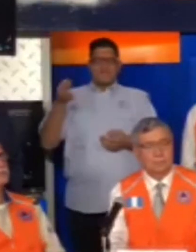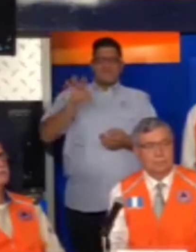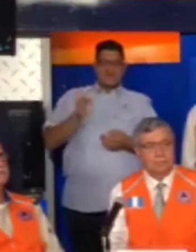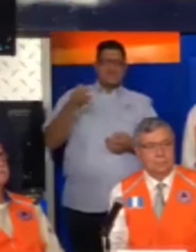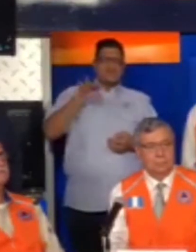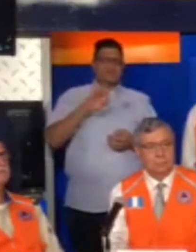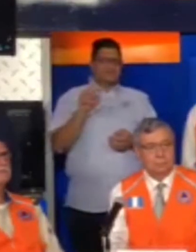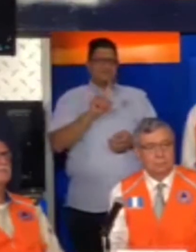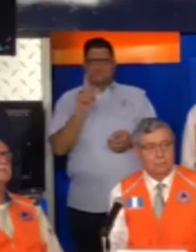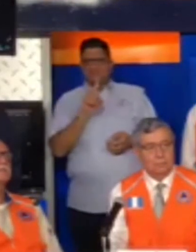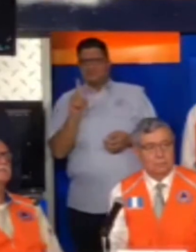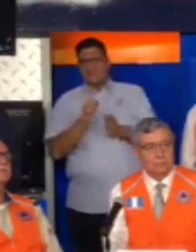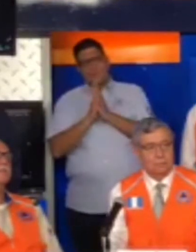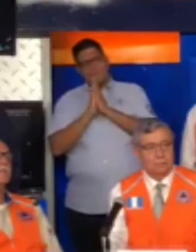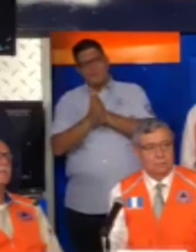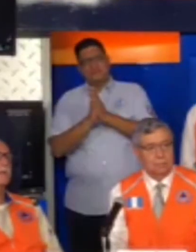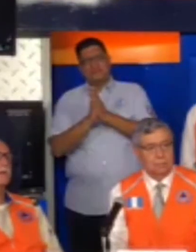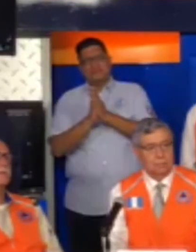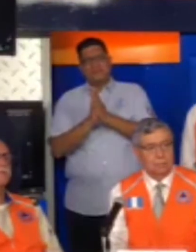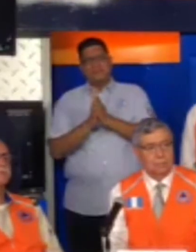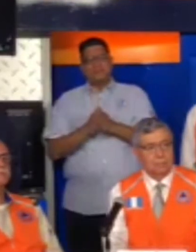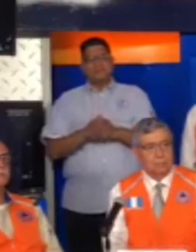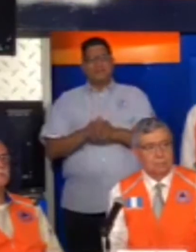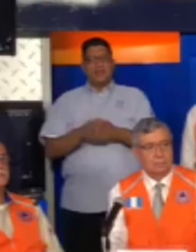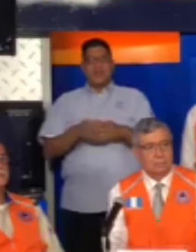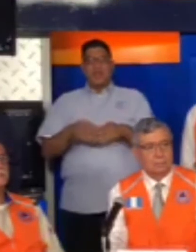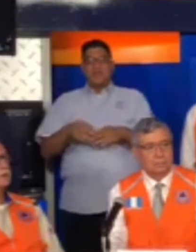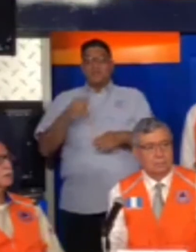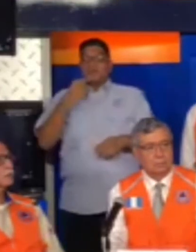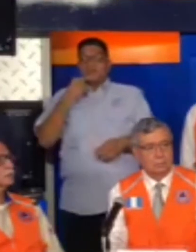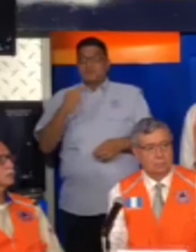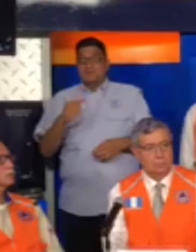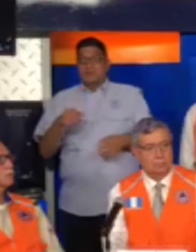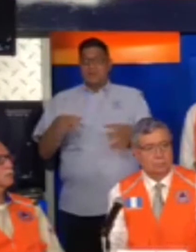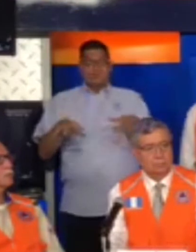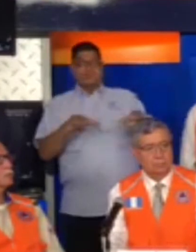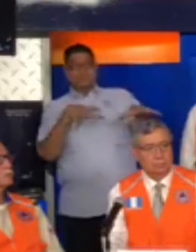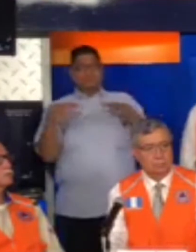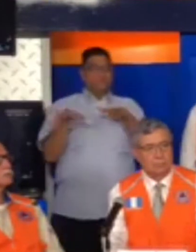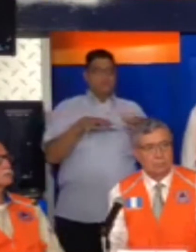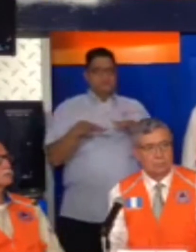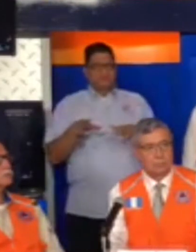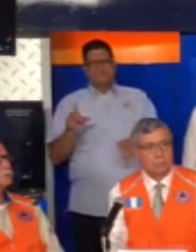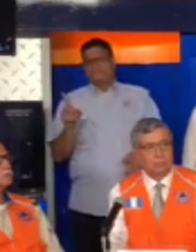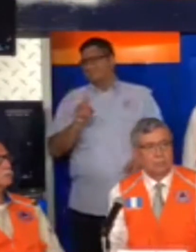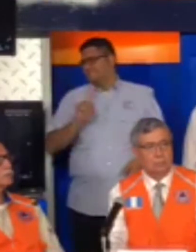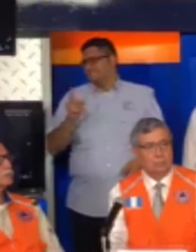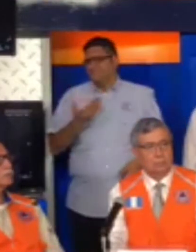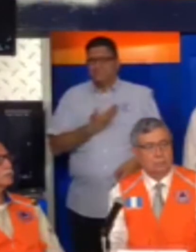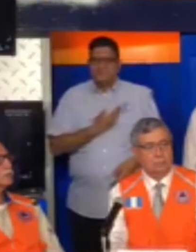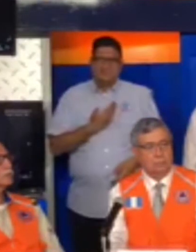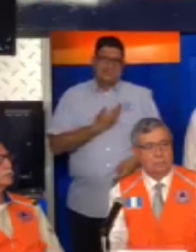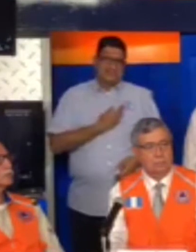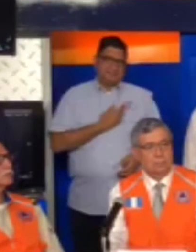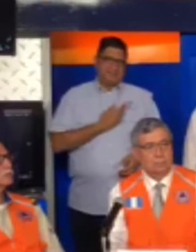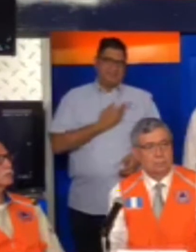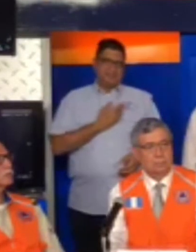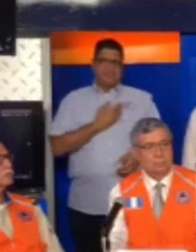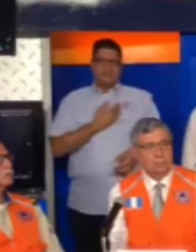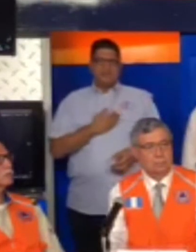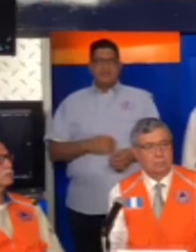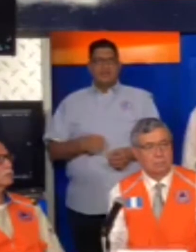no hay nuevos cráteres en el volcán de fuego. La amenaza de un terremoto, eso es algo